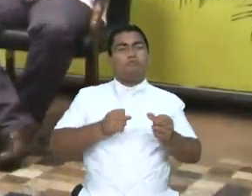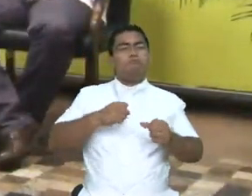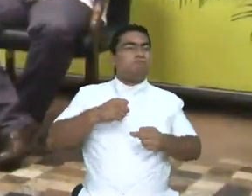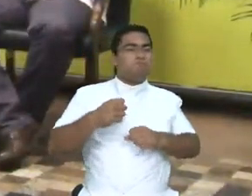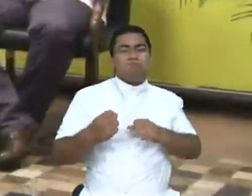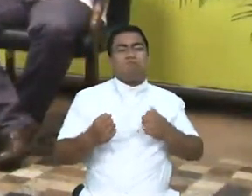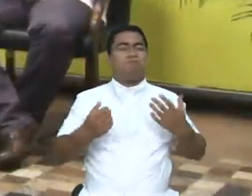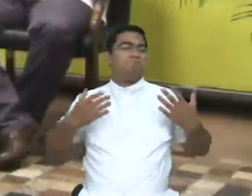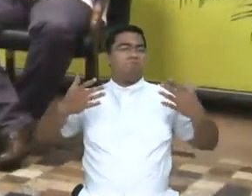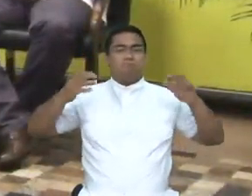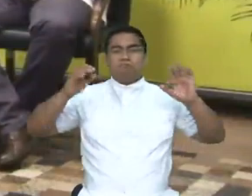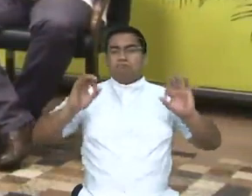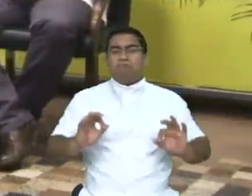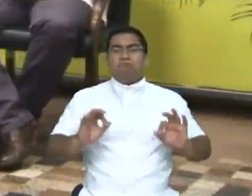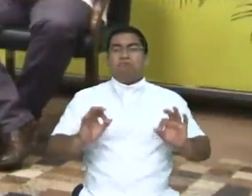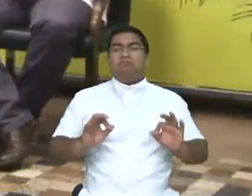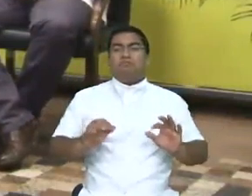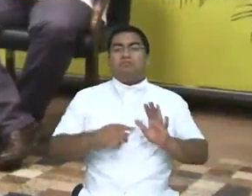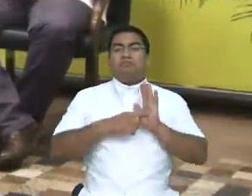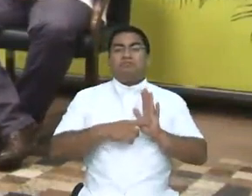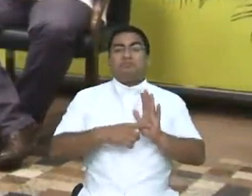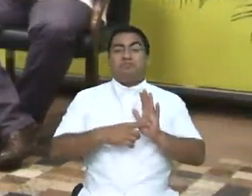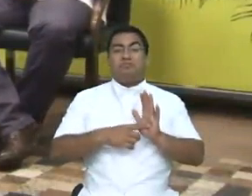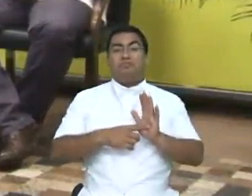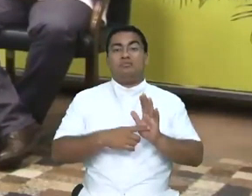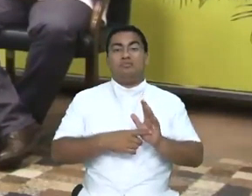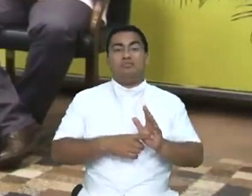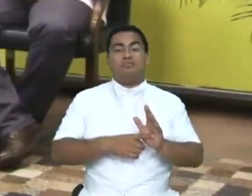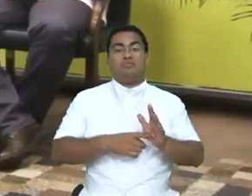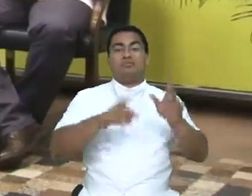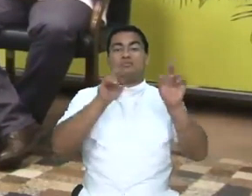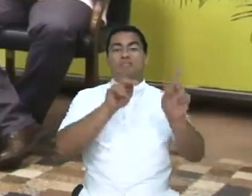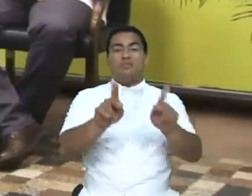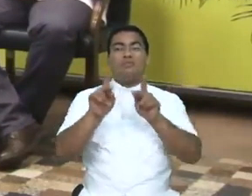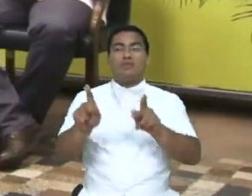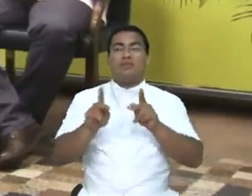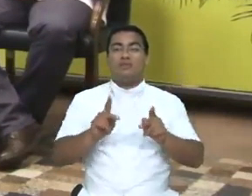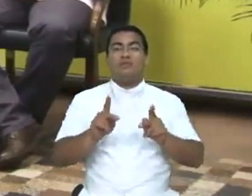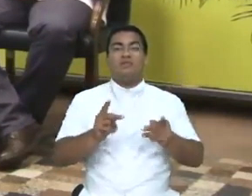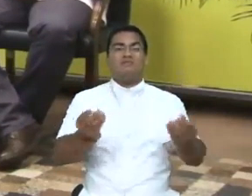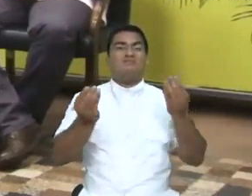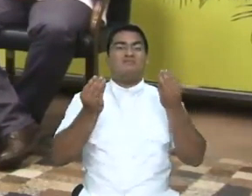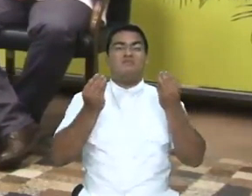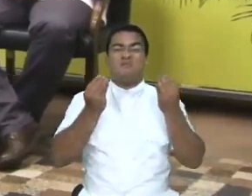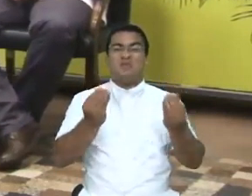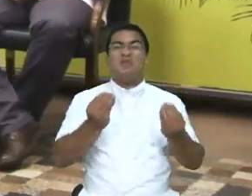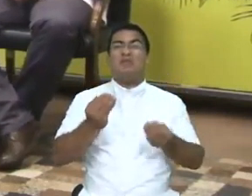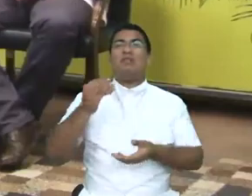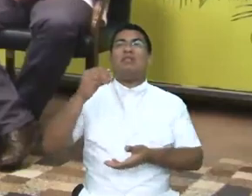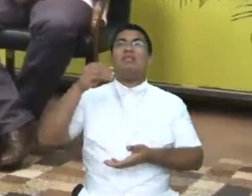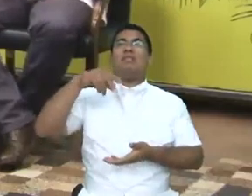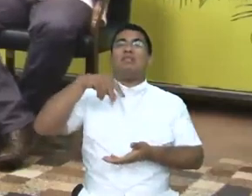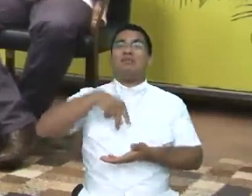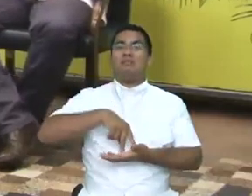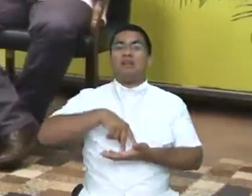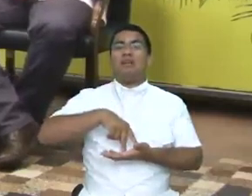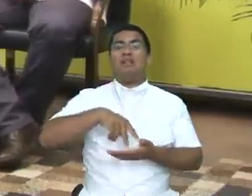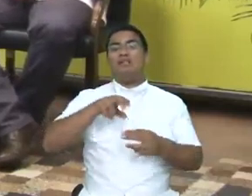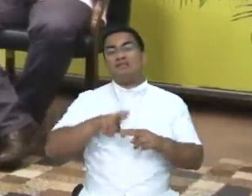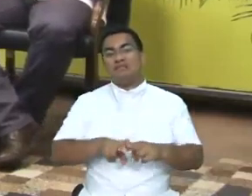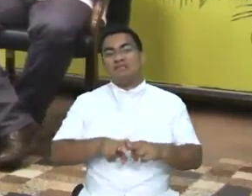postura y no entre en tensión. Si alteramos esta higiene que usted me habla, ¿qué lesiones se pueden presentar? Sobre